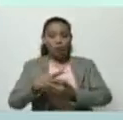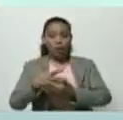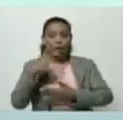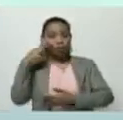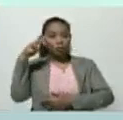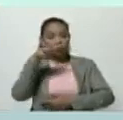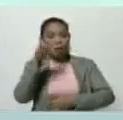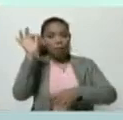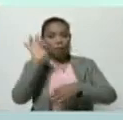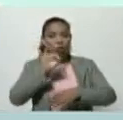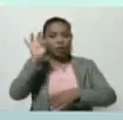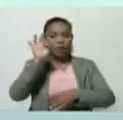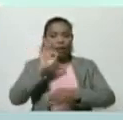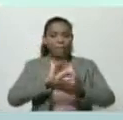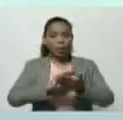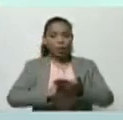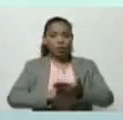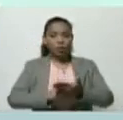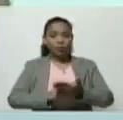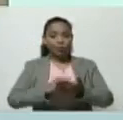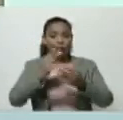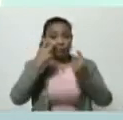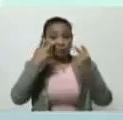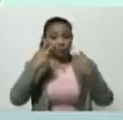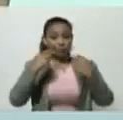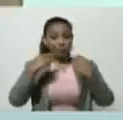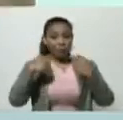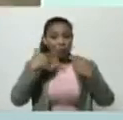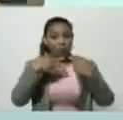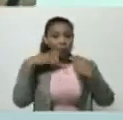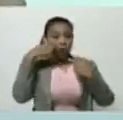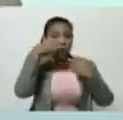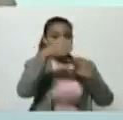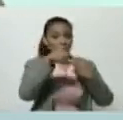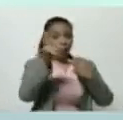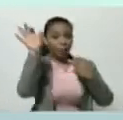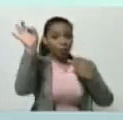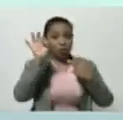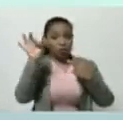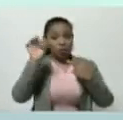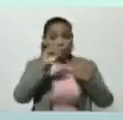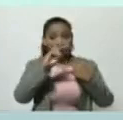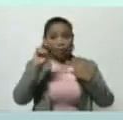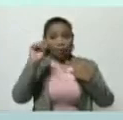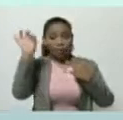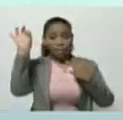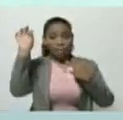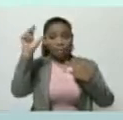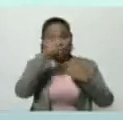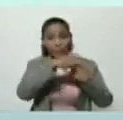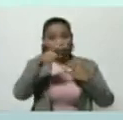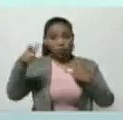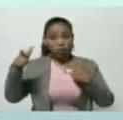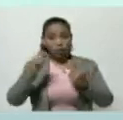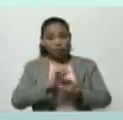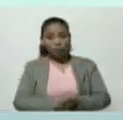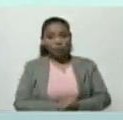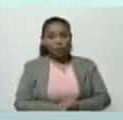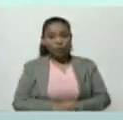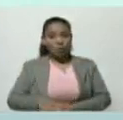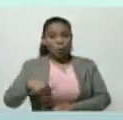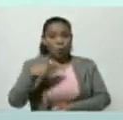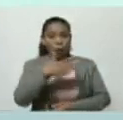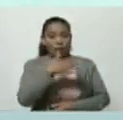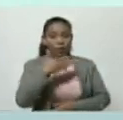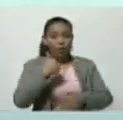promedio establecido. Fíjate que cuando vamos, este promedio de 20 personas, cuando vamos a